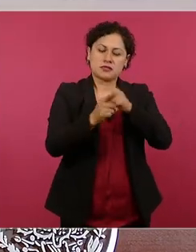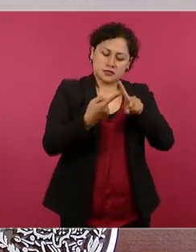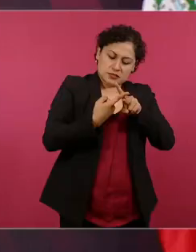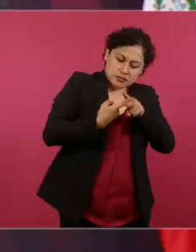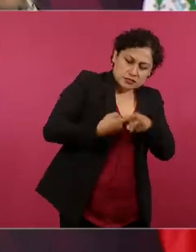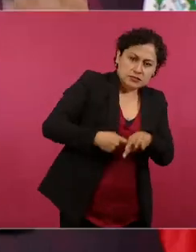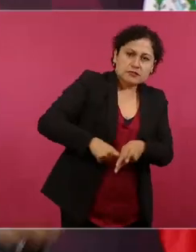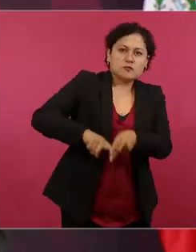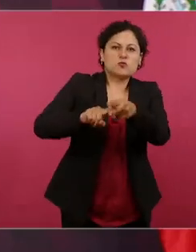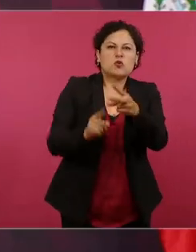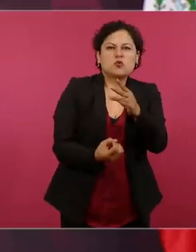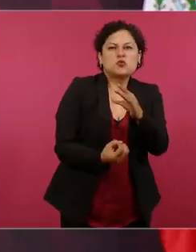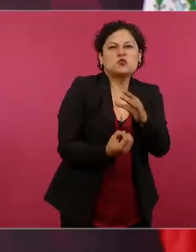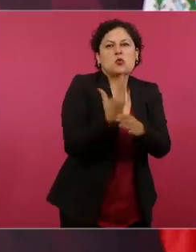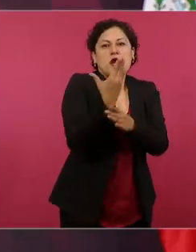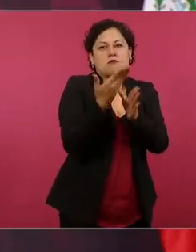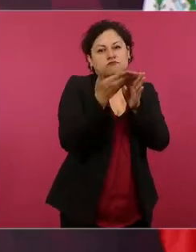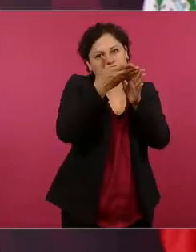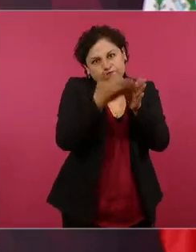y eso es histórico,